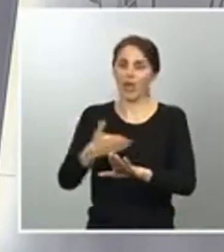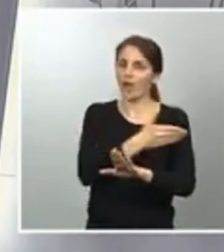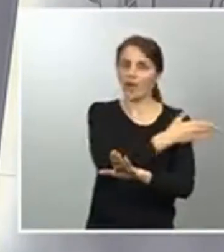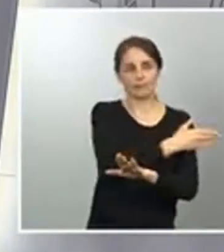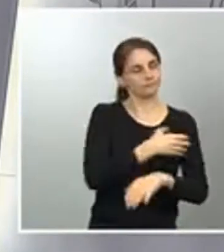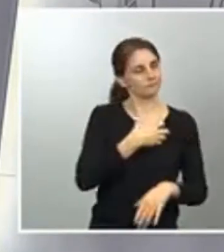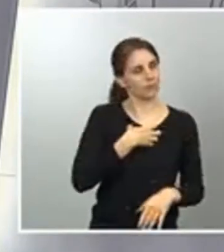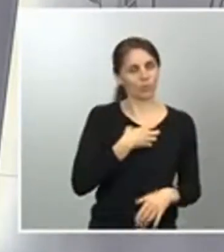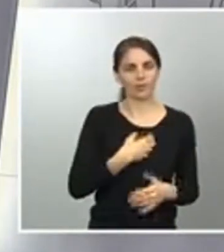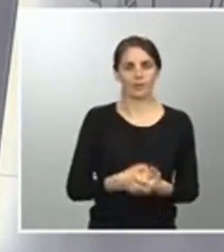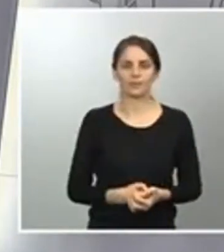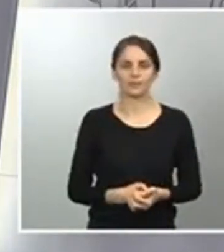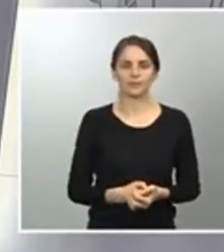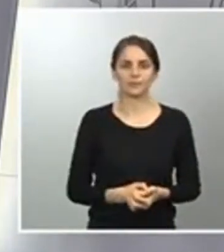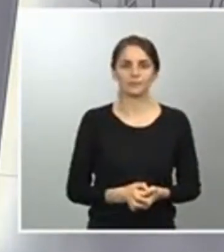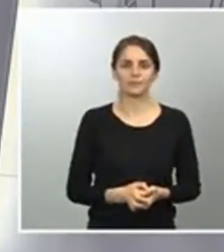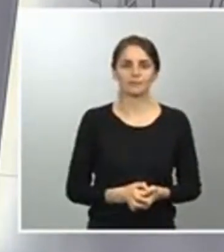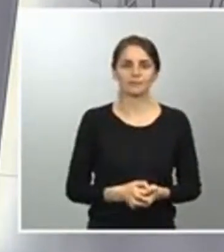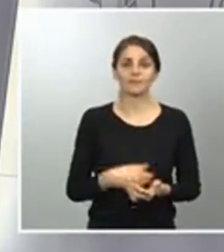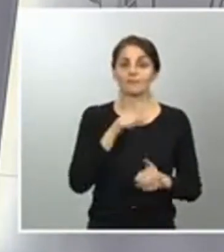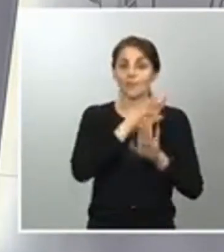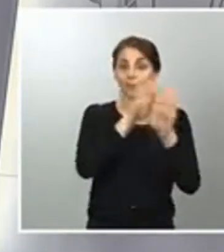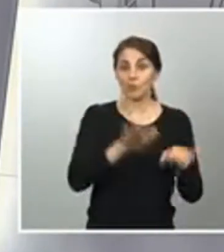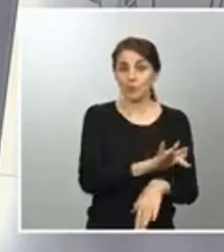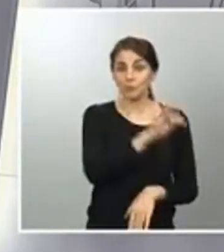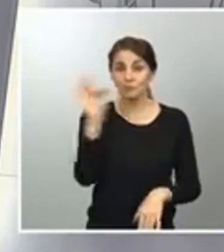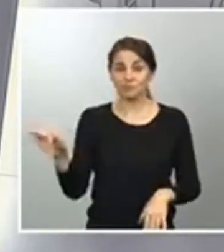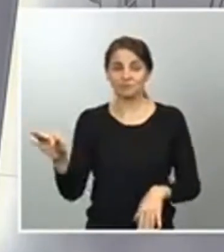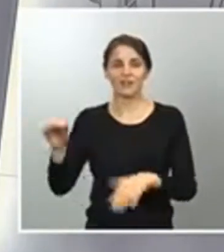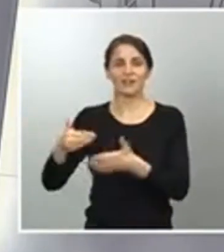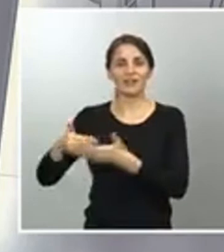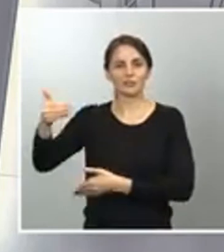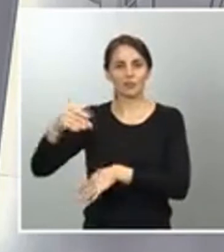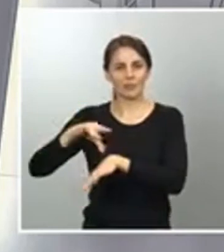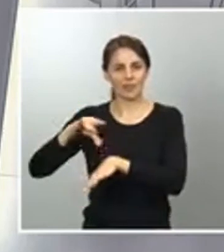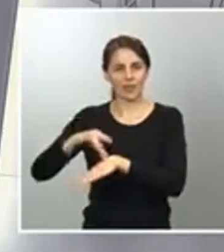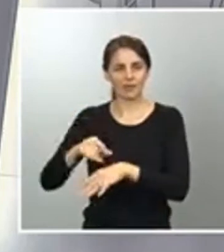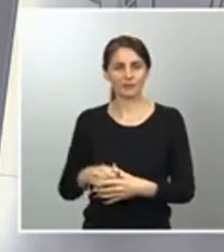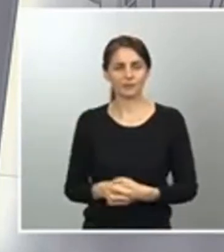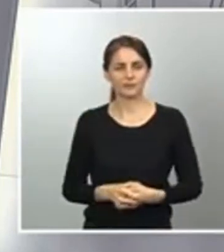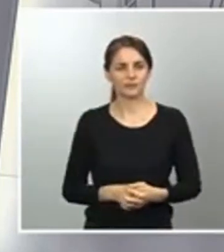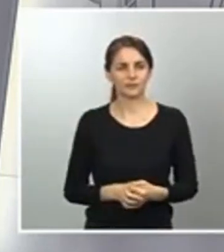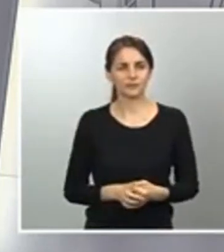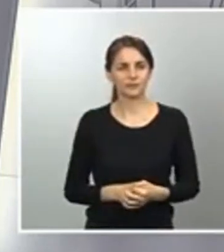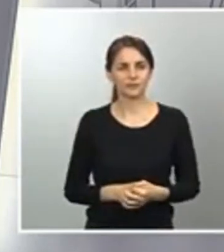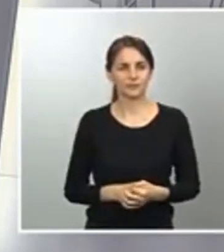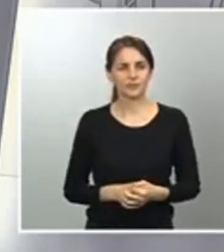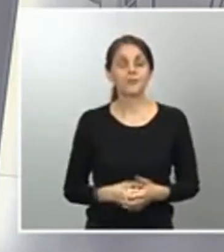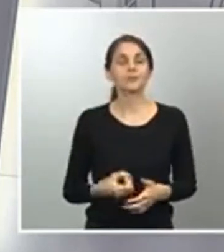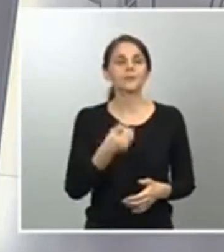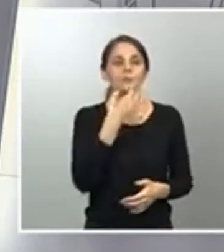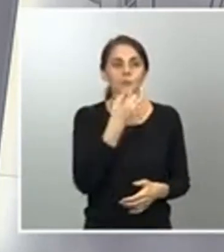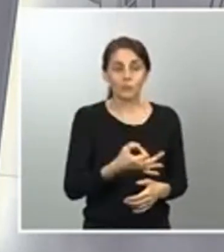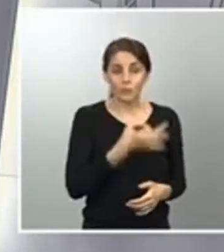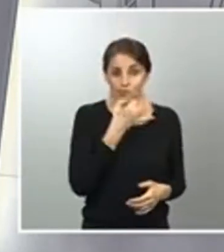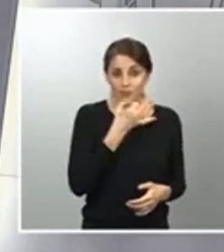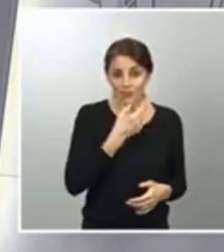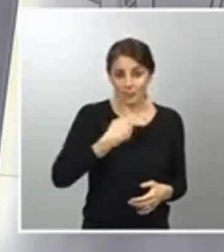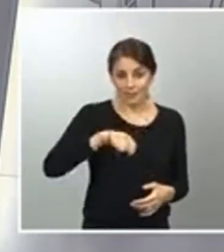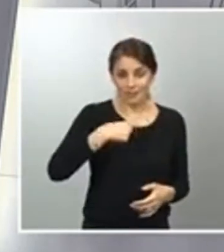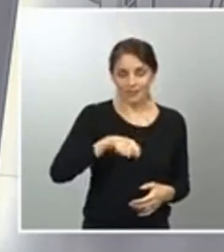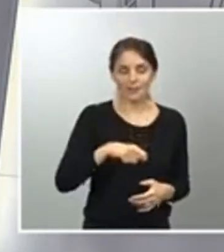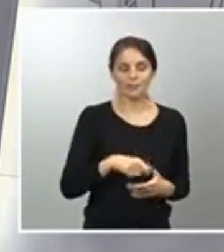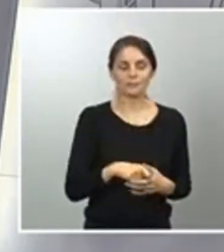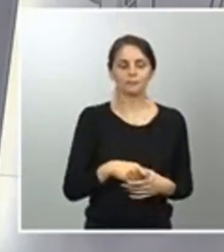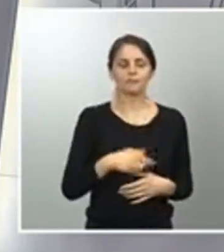Vamos, por último, a Redacción Médica. Adelante, Redacción Médica. Buenas tardes, presidente. Juan Manuel Fernández, de Redacción Médica. Bien, yo le